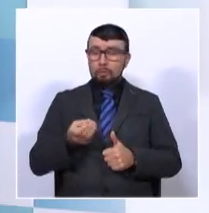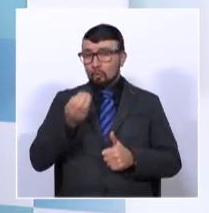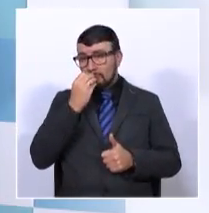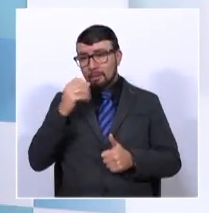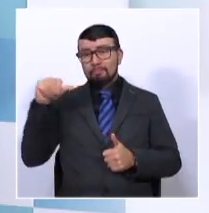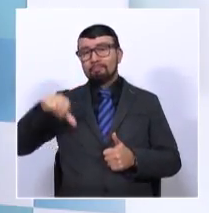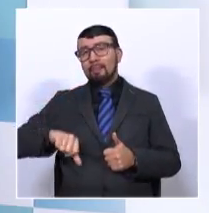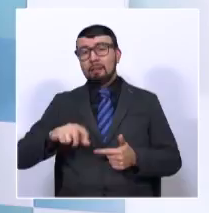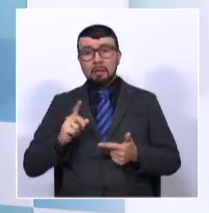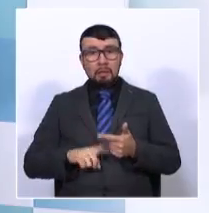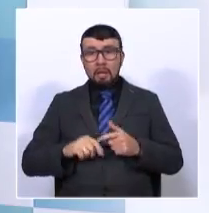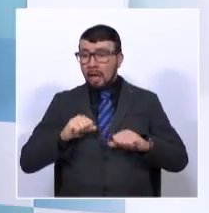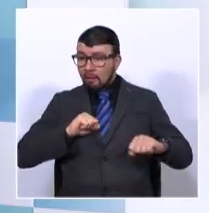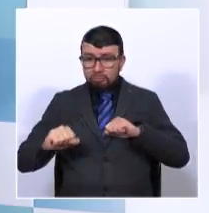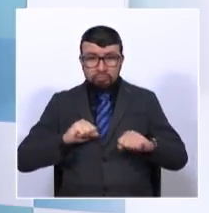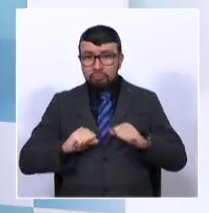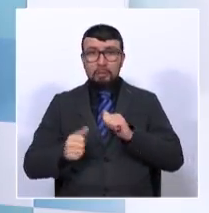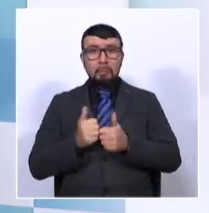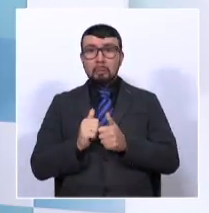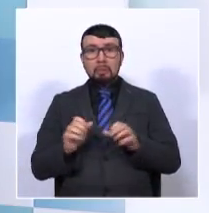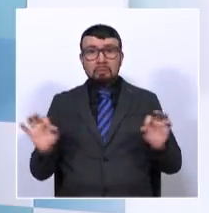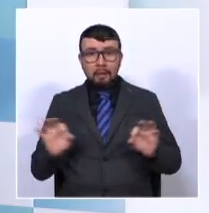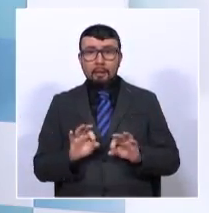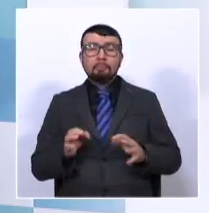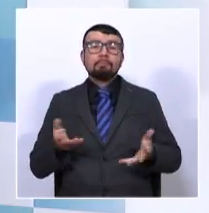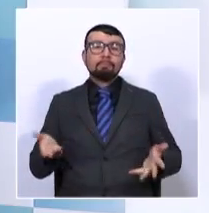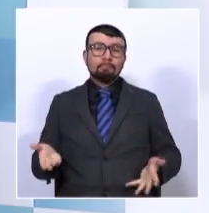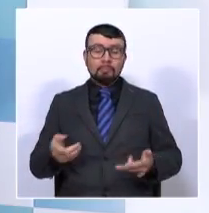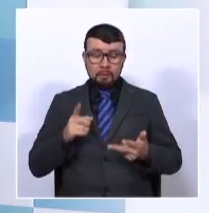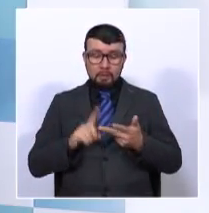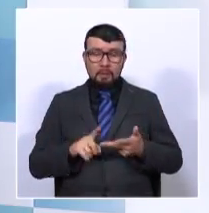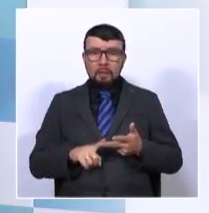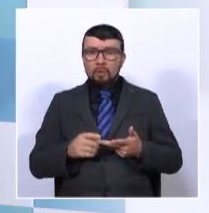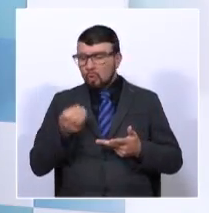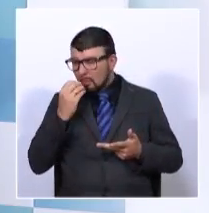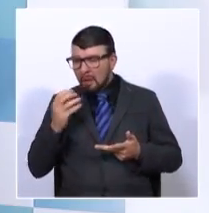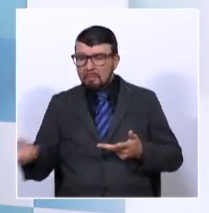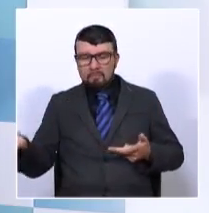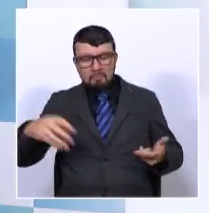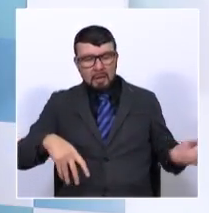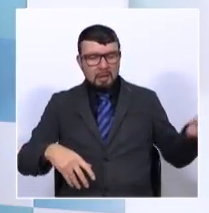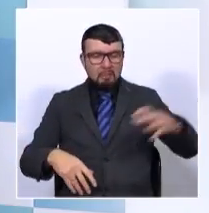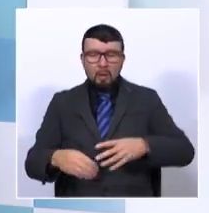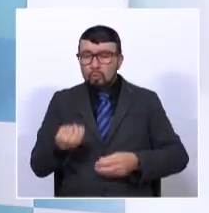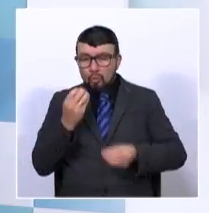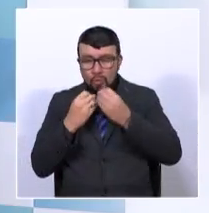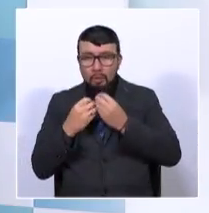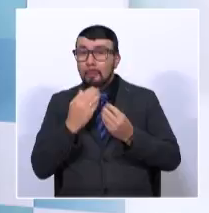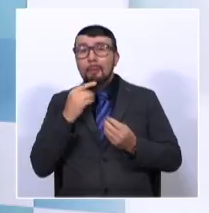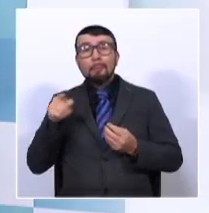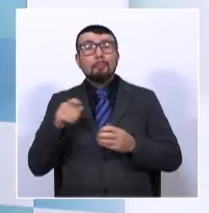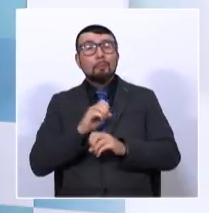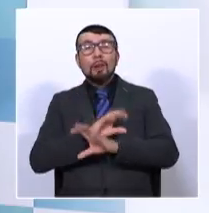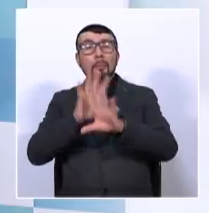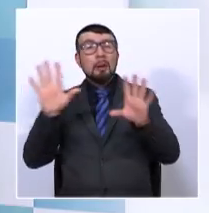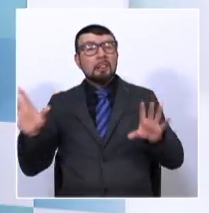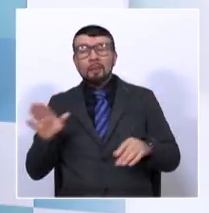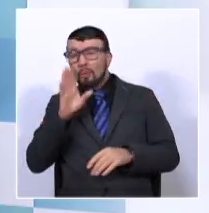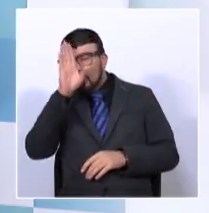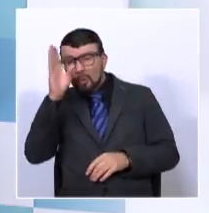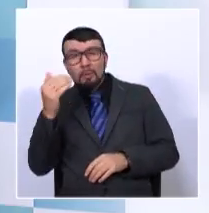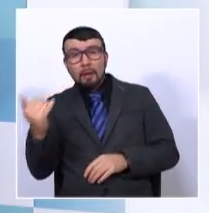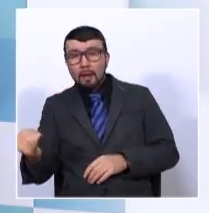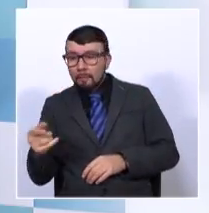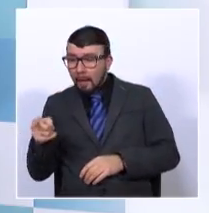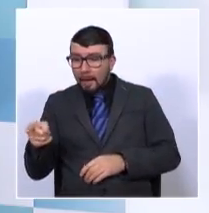no hacemos ejercicio, combinamos muy mal los alimentos. Un desayuno nuestro que uno ve con frecuencia, la gente